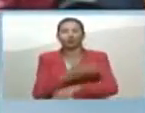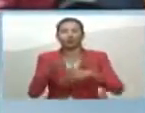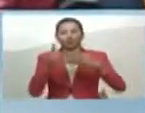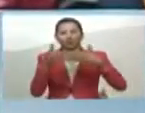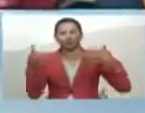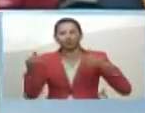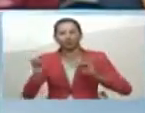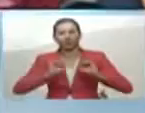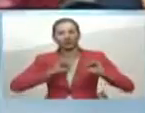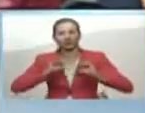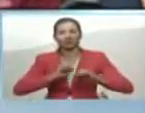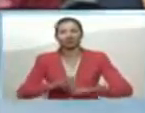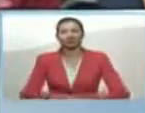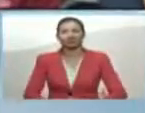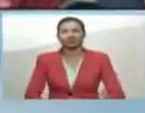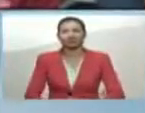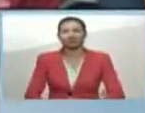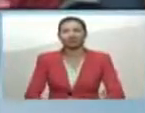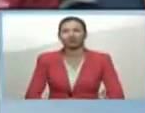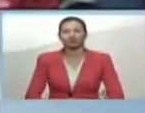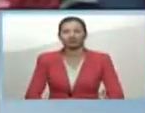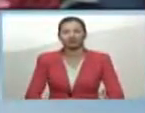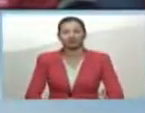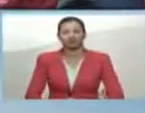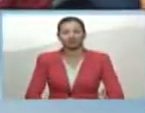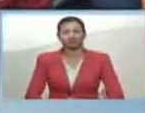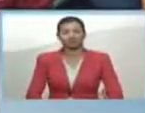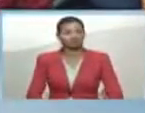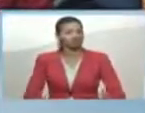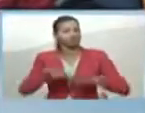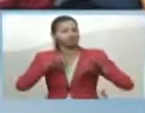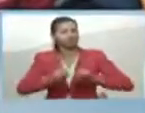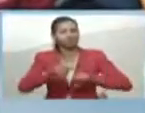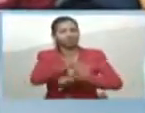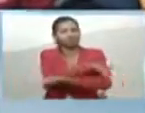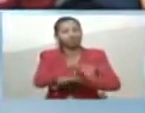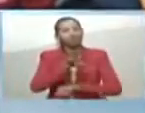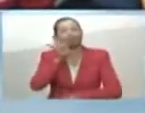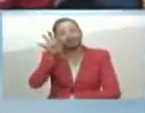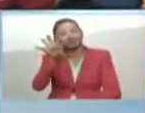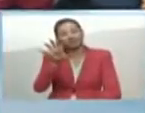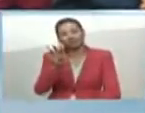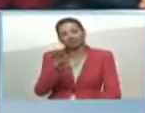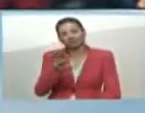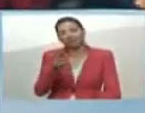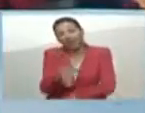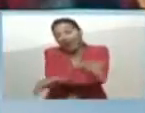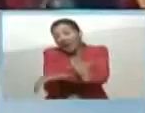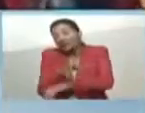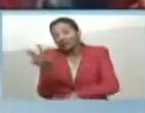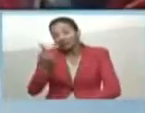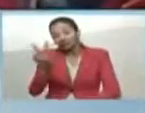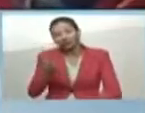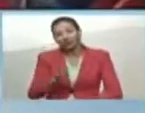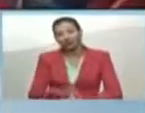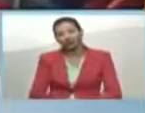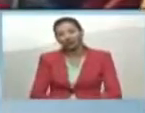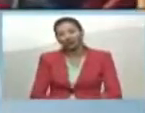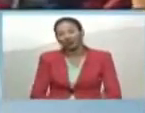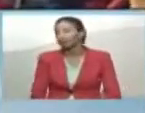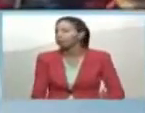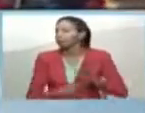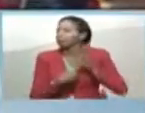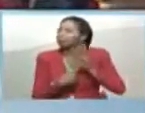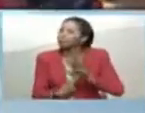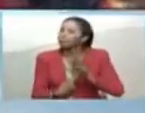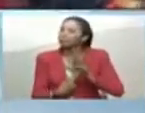en Acción. Hemos tomado las calles del país, las calles de Venezuela, para